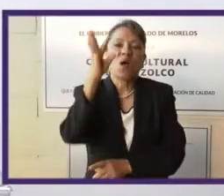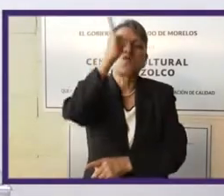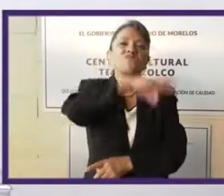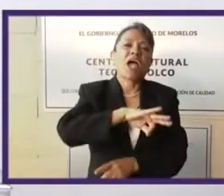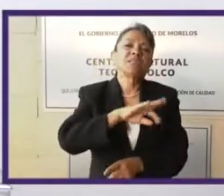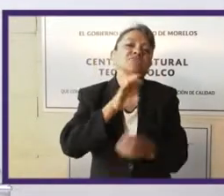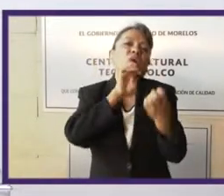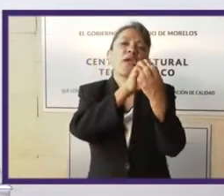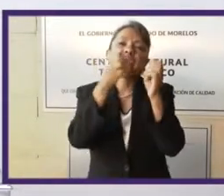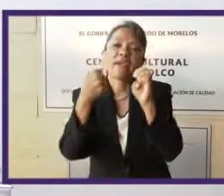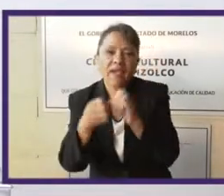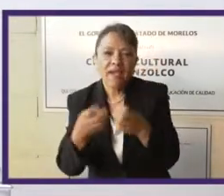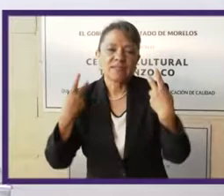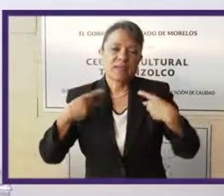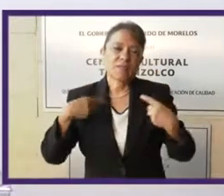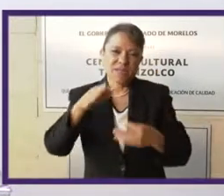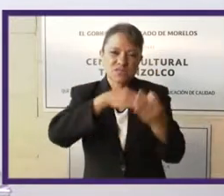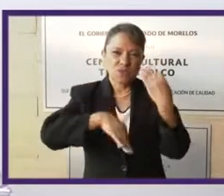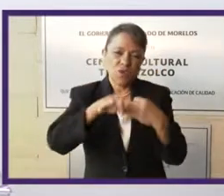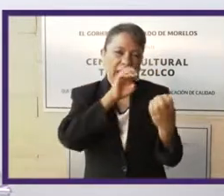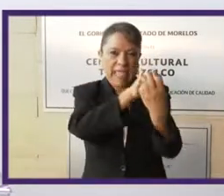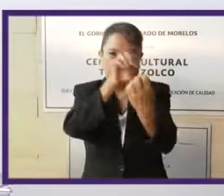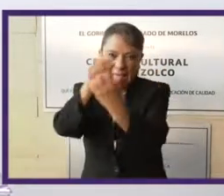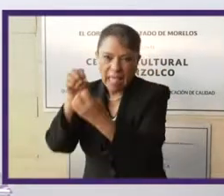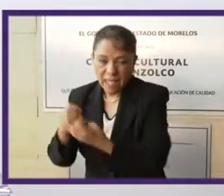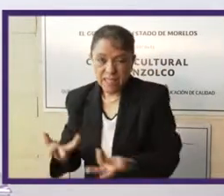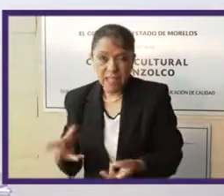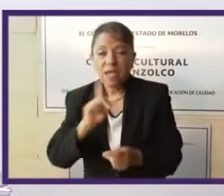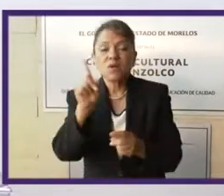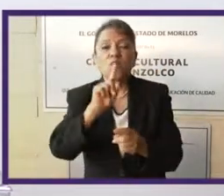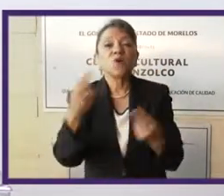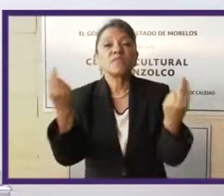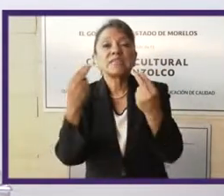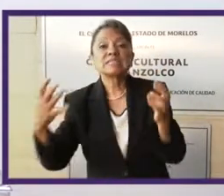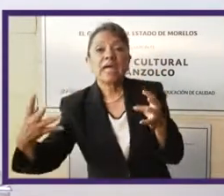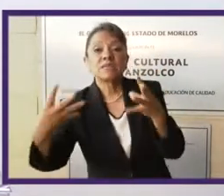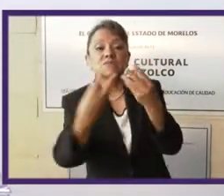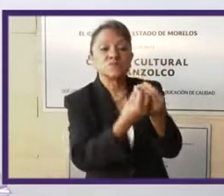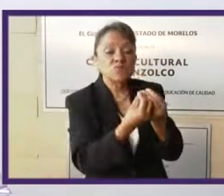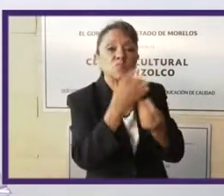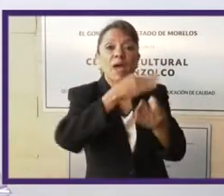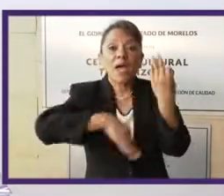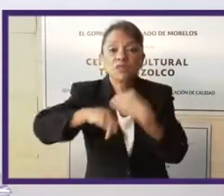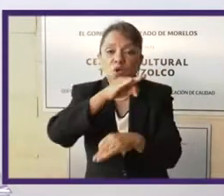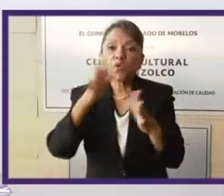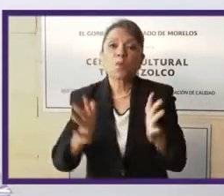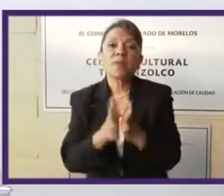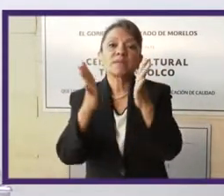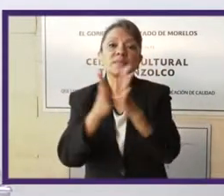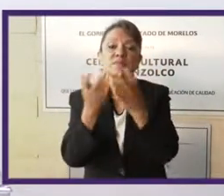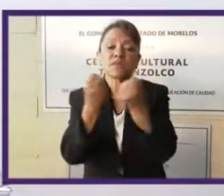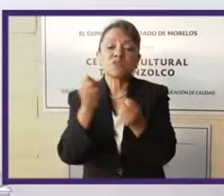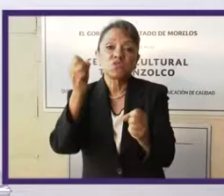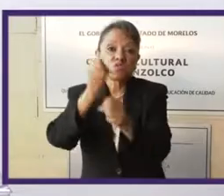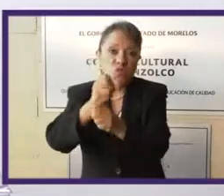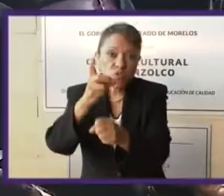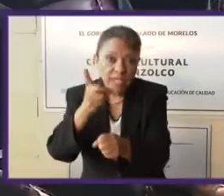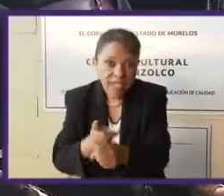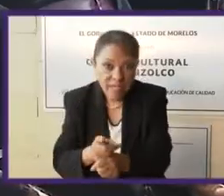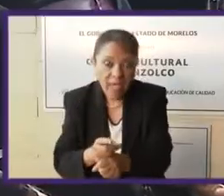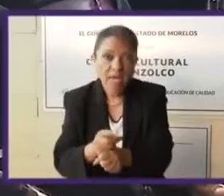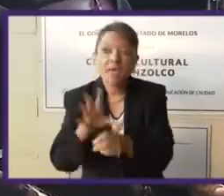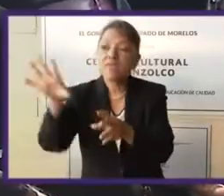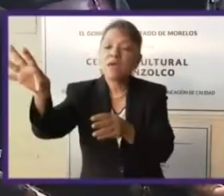este país lo que requiere es la suma de todos en la participación de la sociedad es retomar la agenda de las gentes